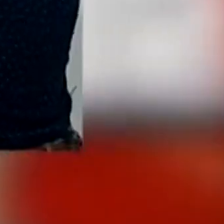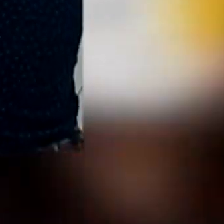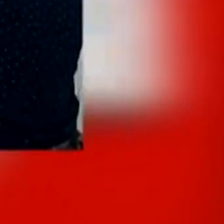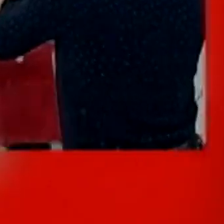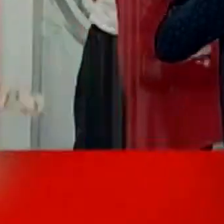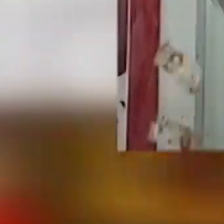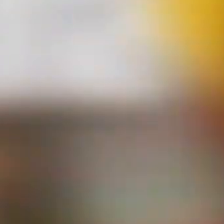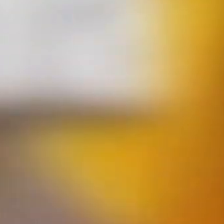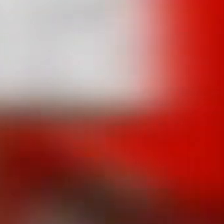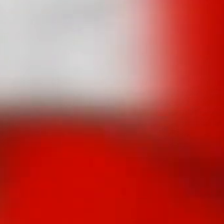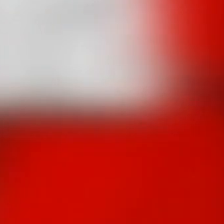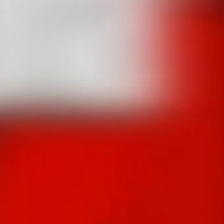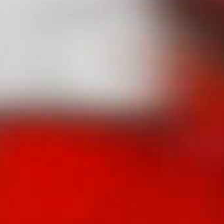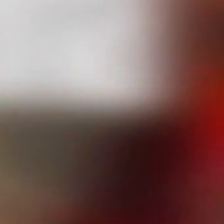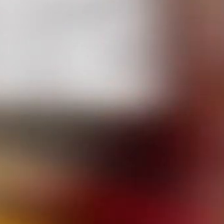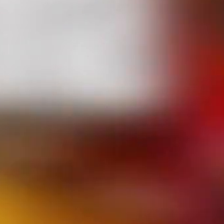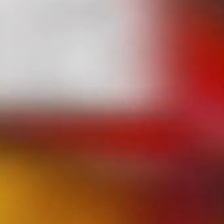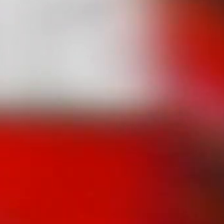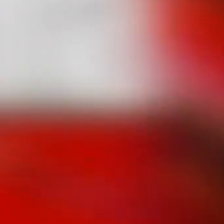Social.